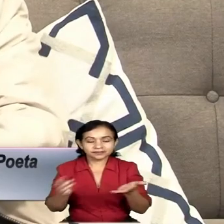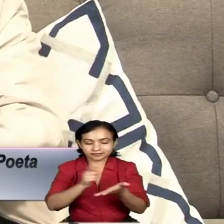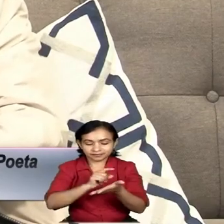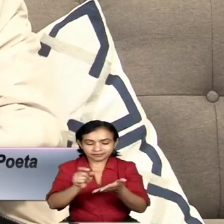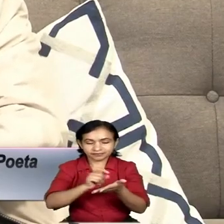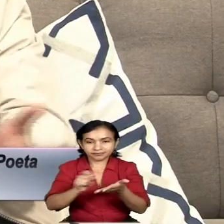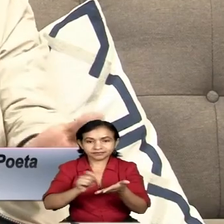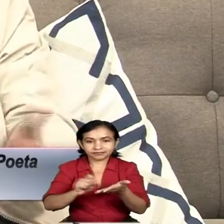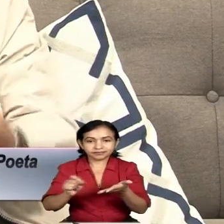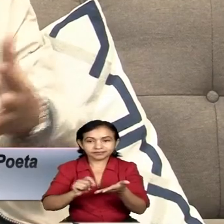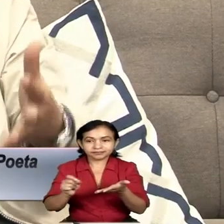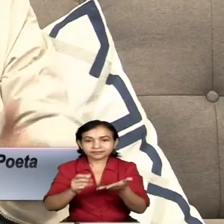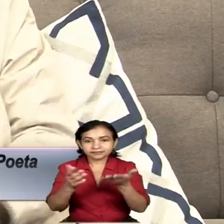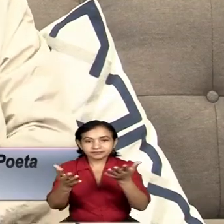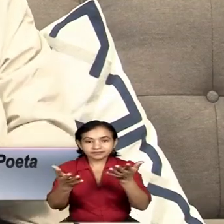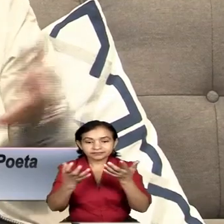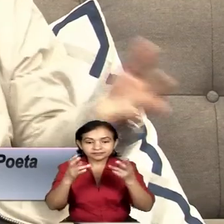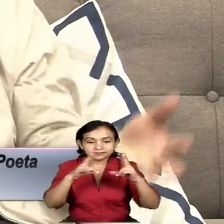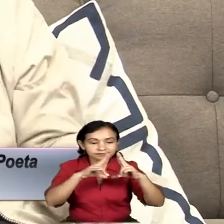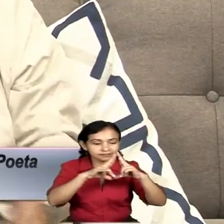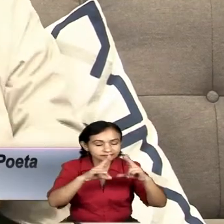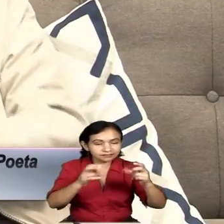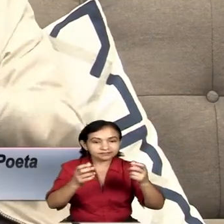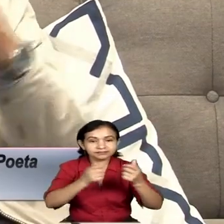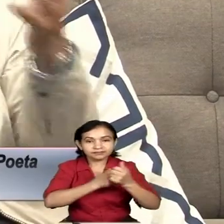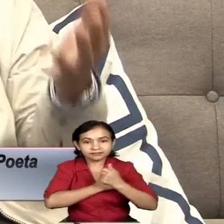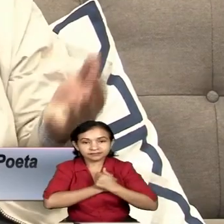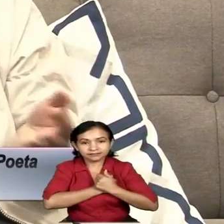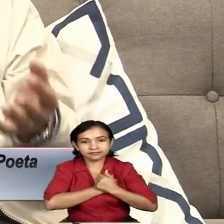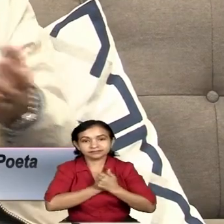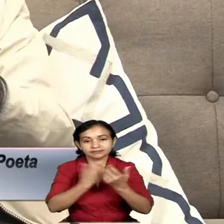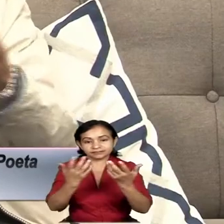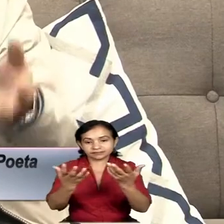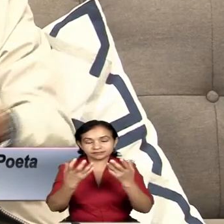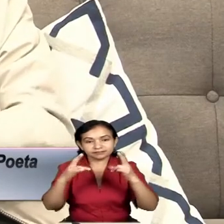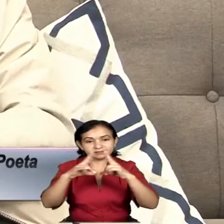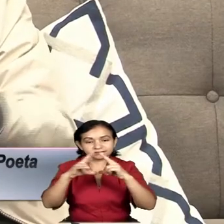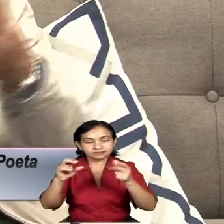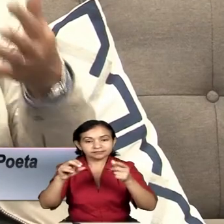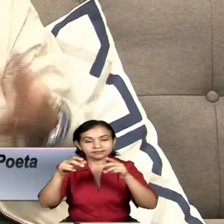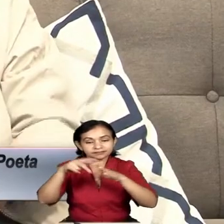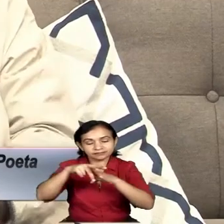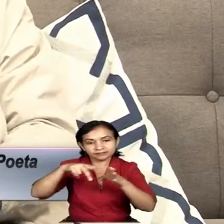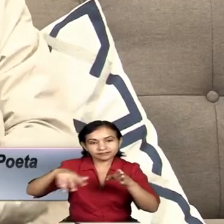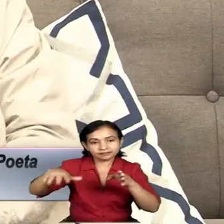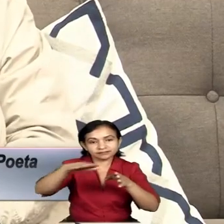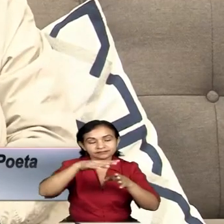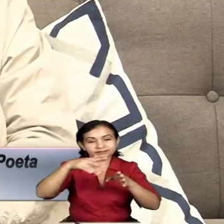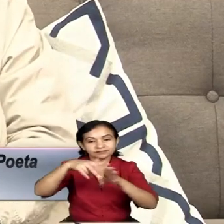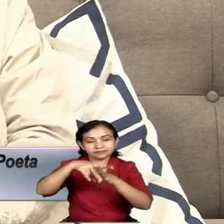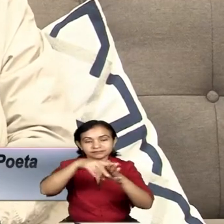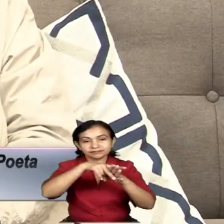escribían sobre lo que querían de Nicaragua, sobre el amor, sobre el campo, sobre el campesino.